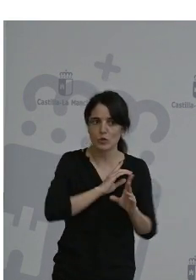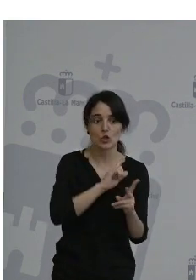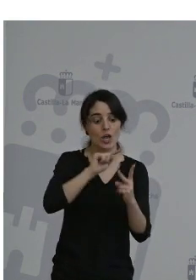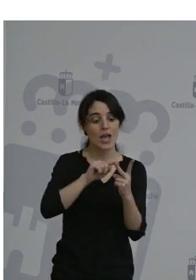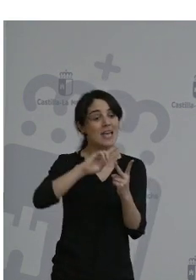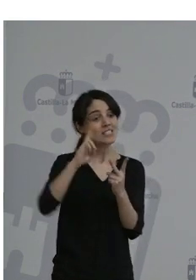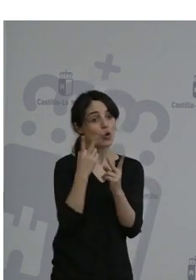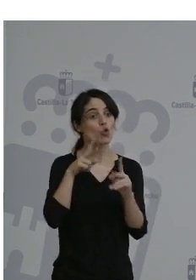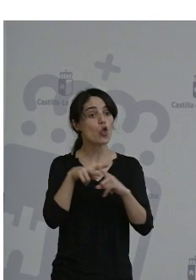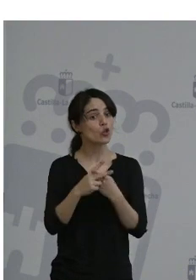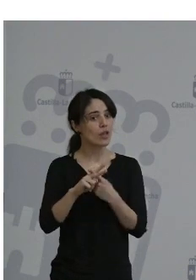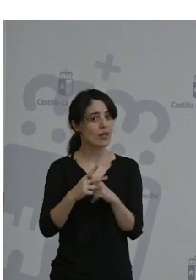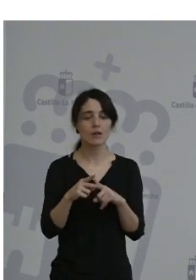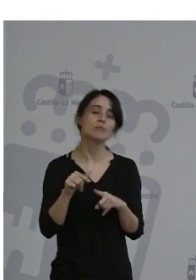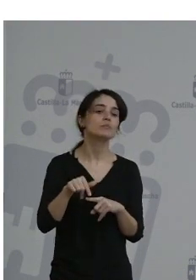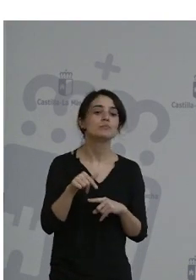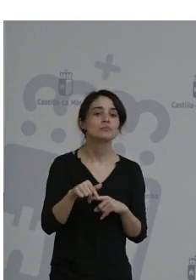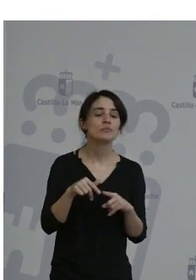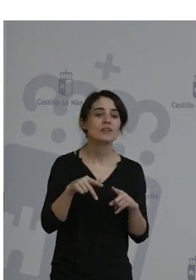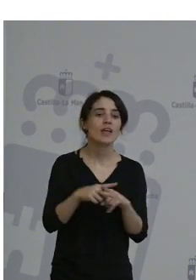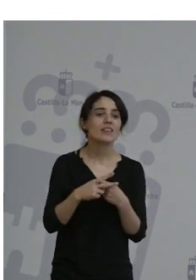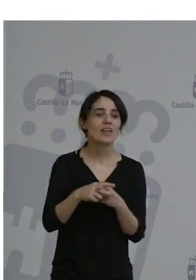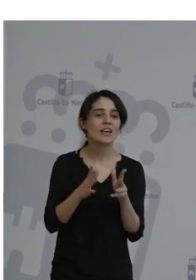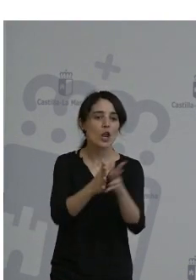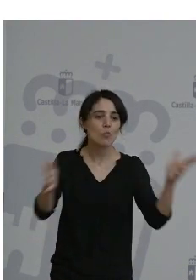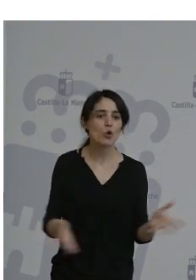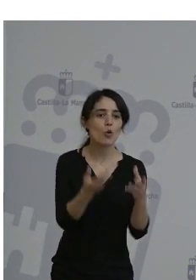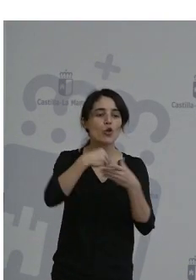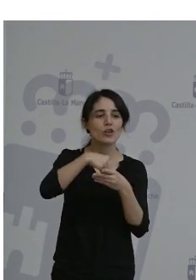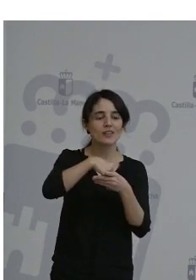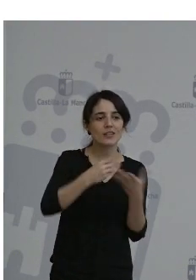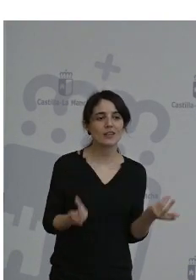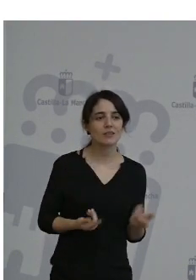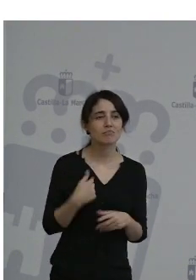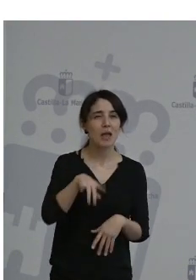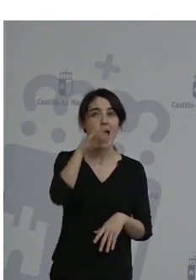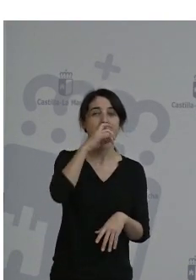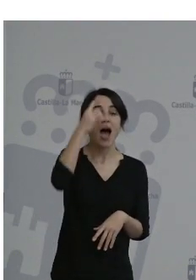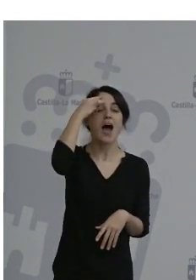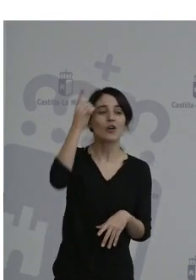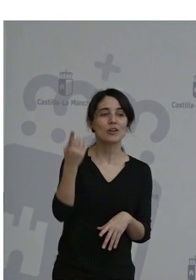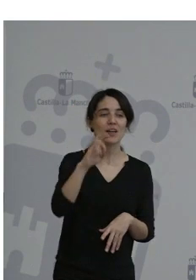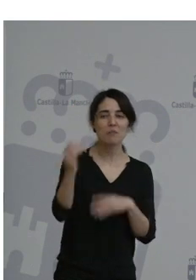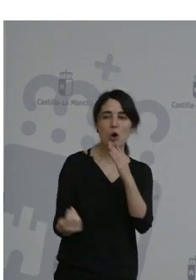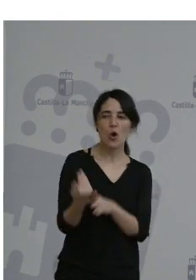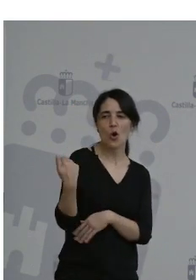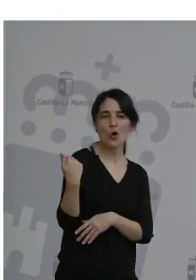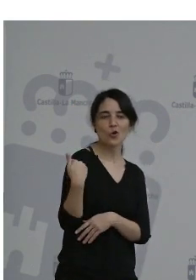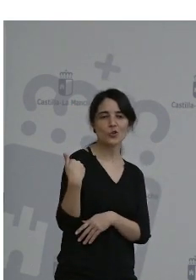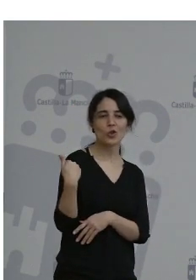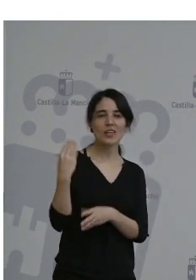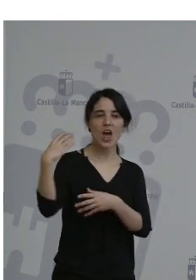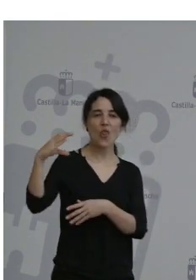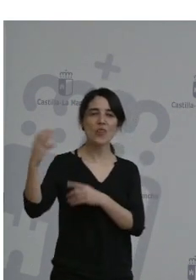otro taller, que es el taller de promoción interna. Esto me estoy acordando de que el otro día nos mandaban desde el